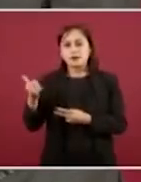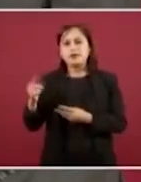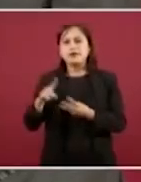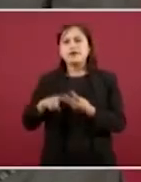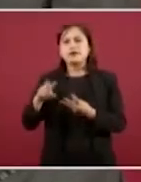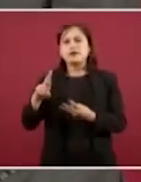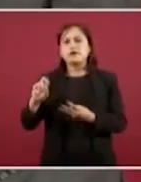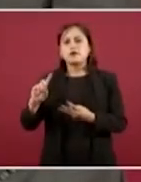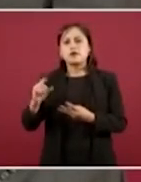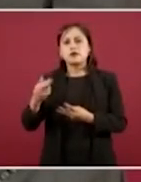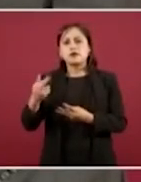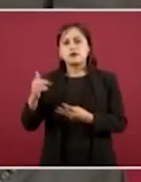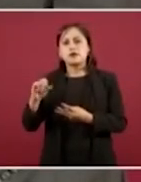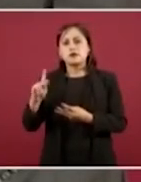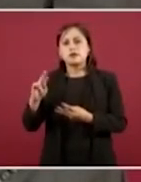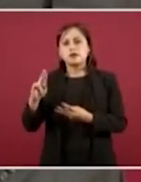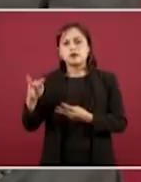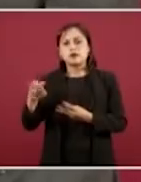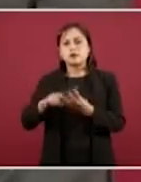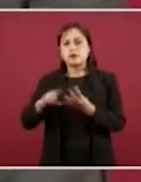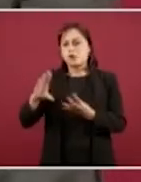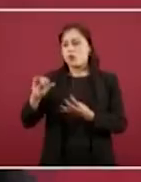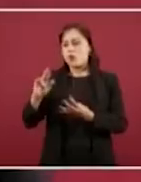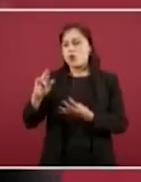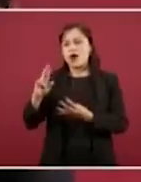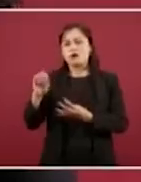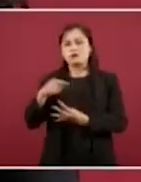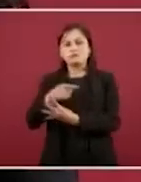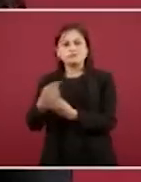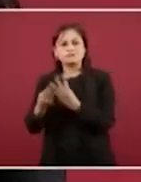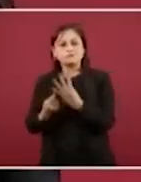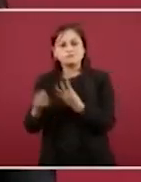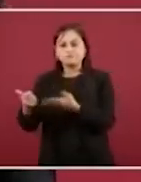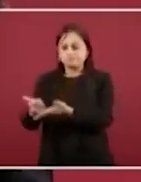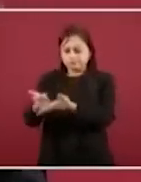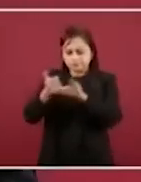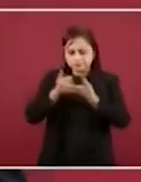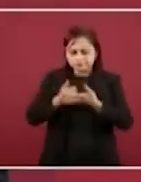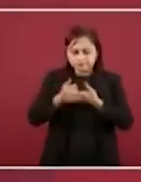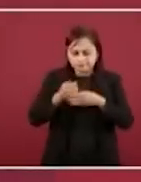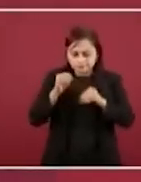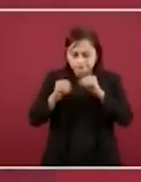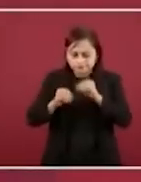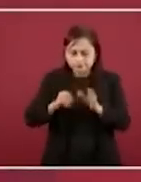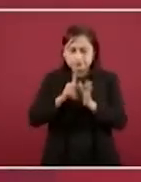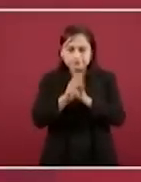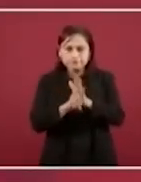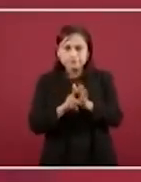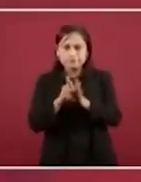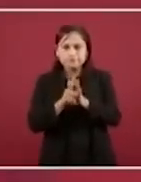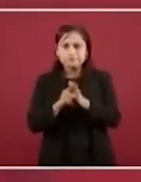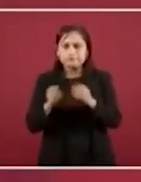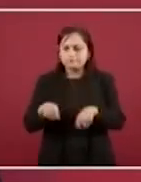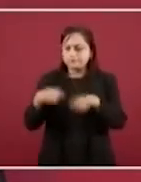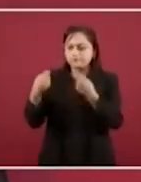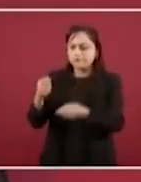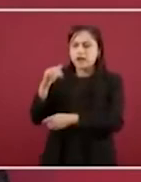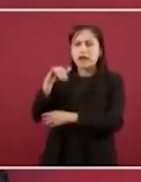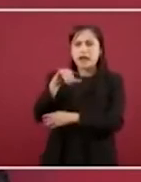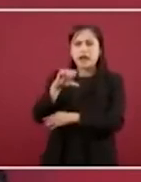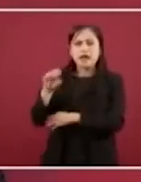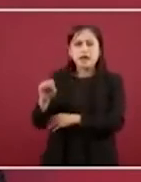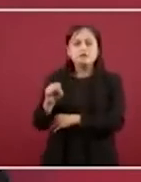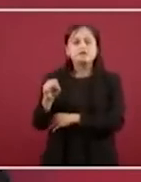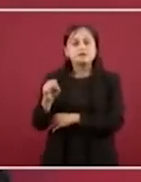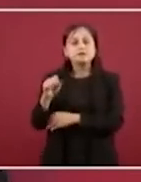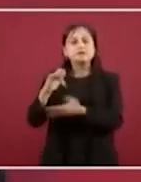Rodrigo Prieto y Alfonso Cuarón, para crear este spot para el IMSS. Reconocemos y agradecemos el apoyo